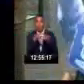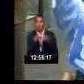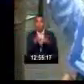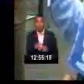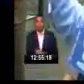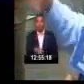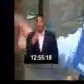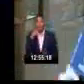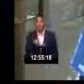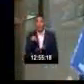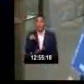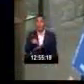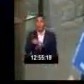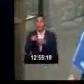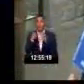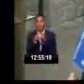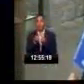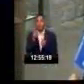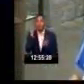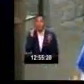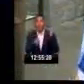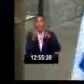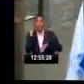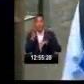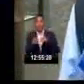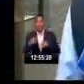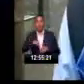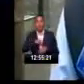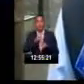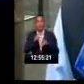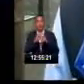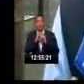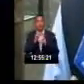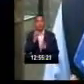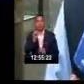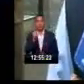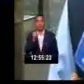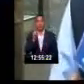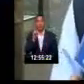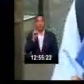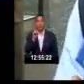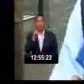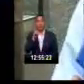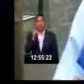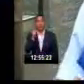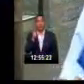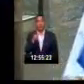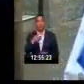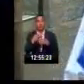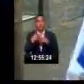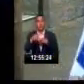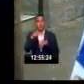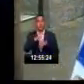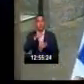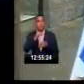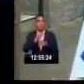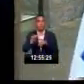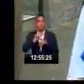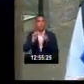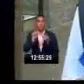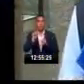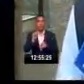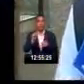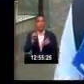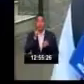que como este que fue afectado por vandalismo y le aplicamos el crédito de SOS que tiene una tasa diferenciada a largo plazo, etcétera, y hay a